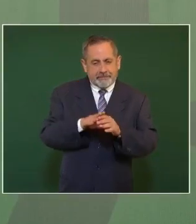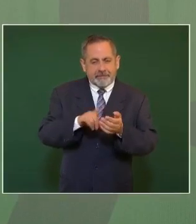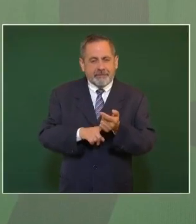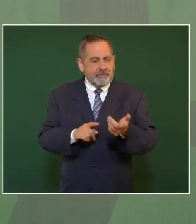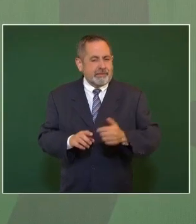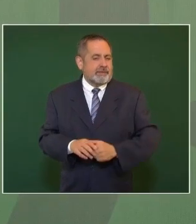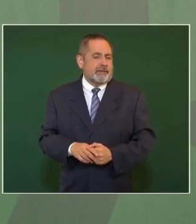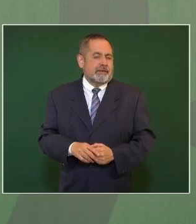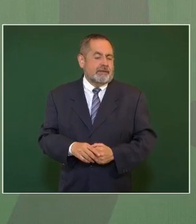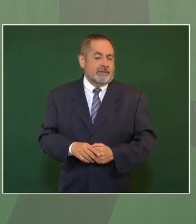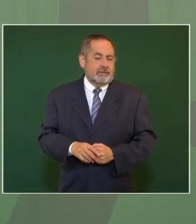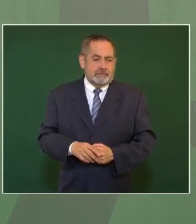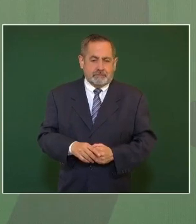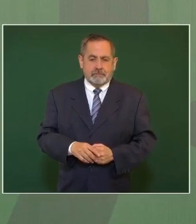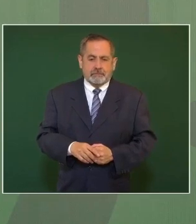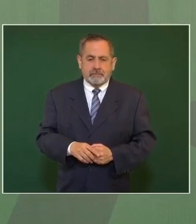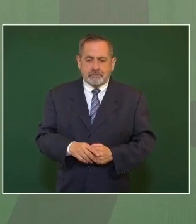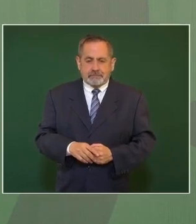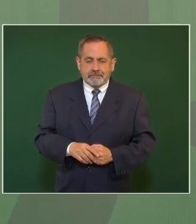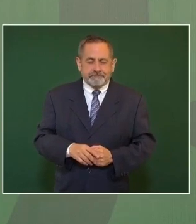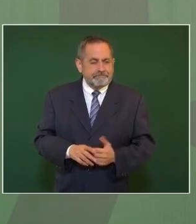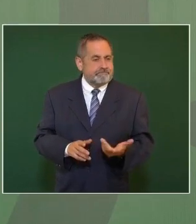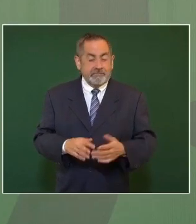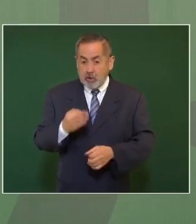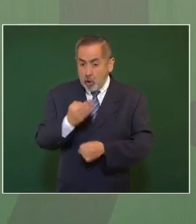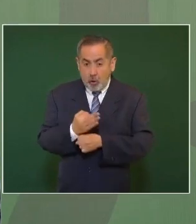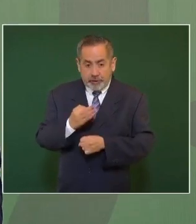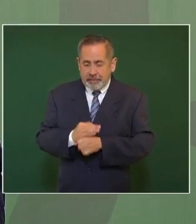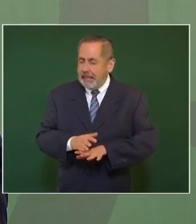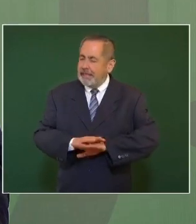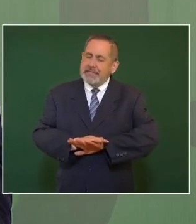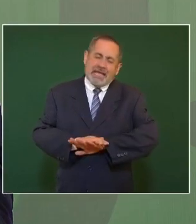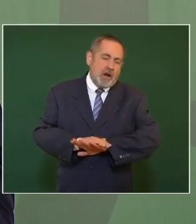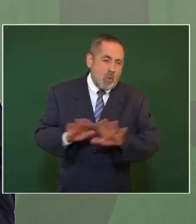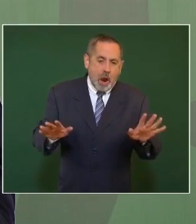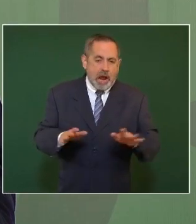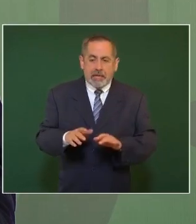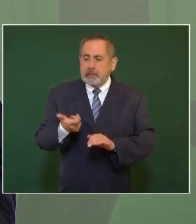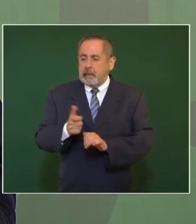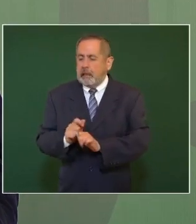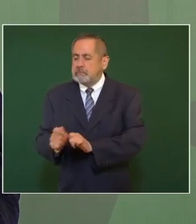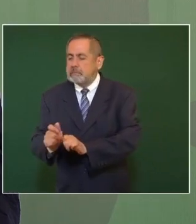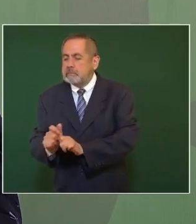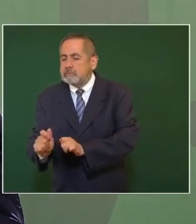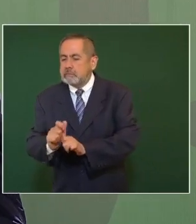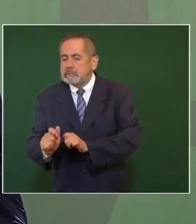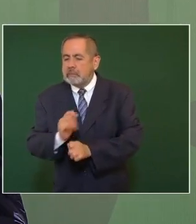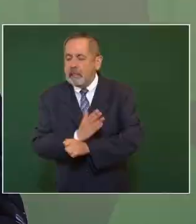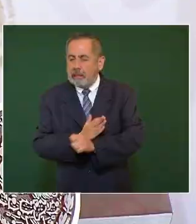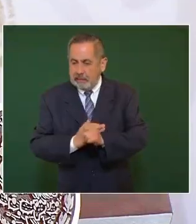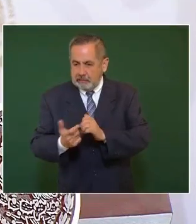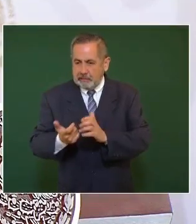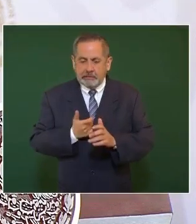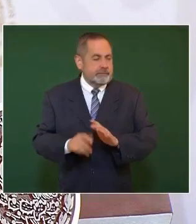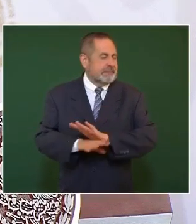Entonces, ya no hay moche. Entonces, es la